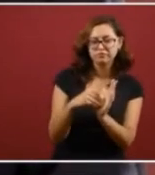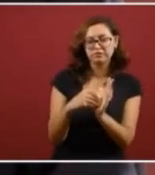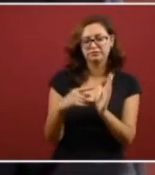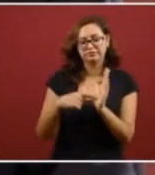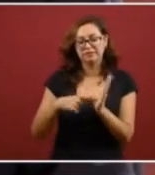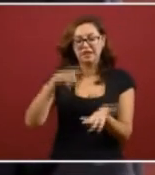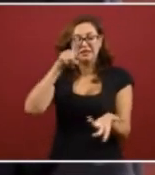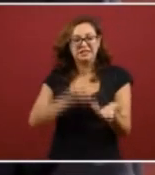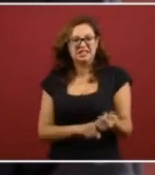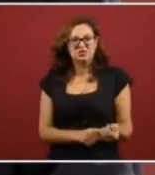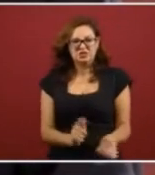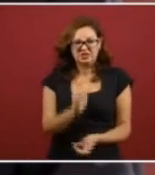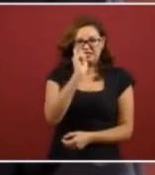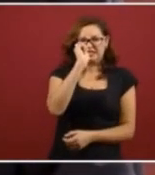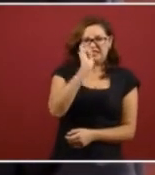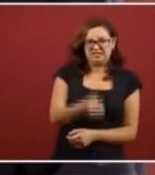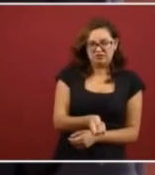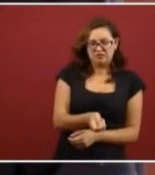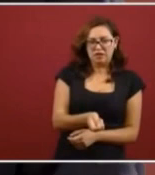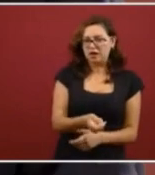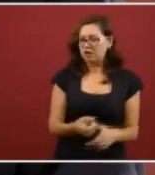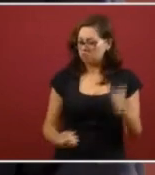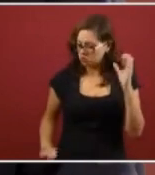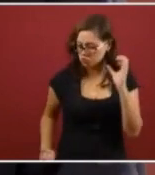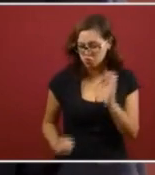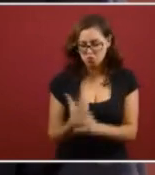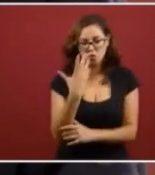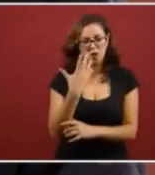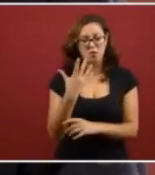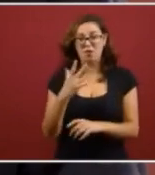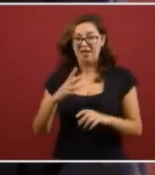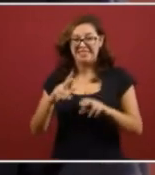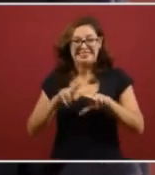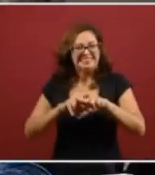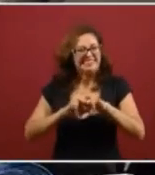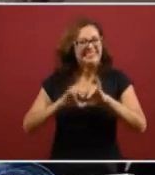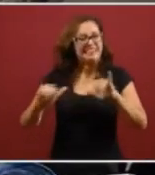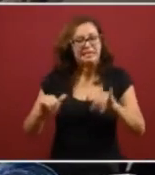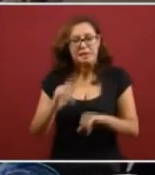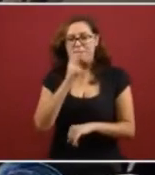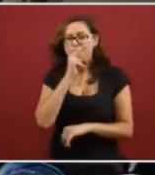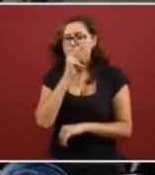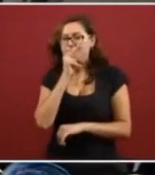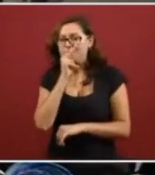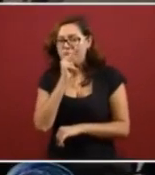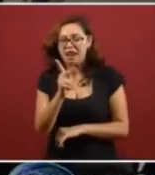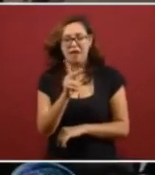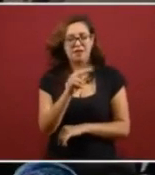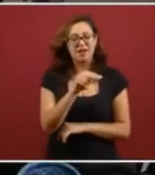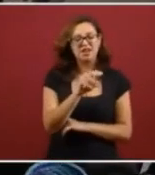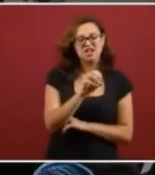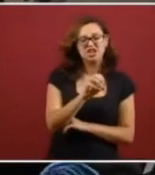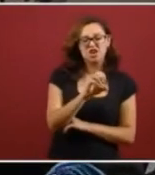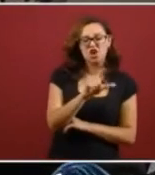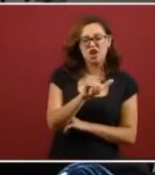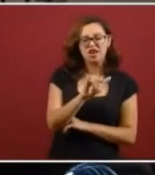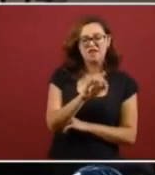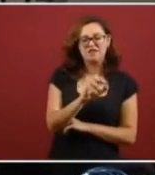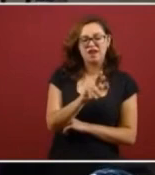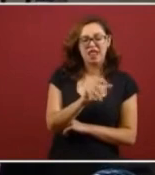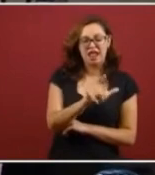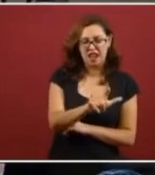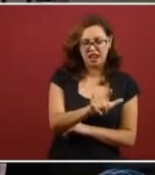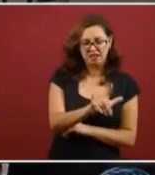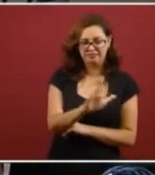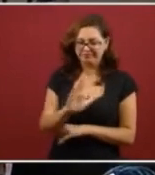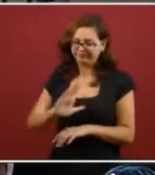términos propios de la política neoliberal. So you will no longer find terms that have to do with the